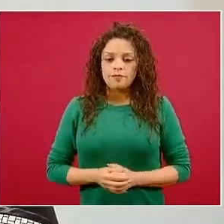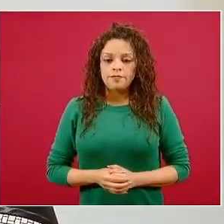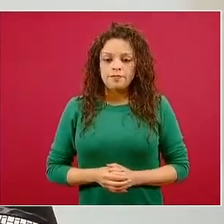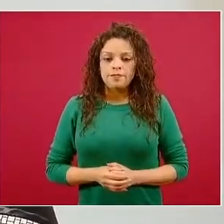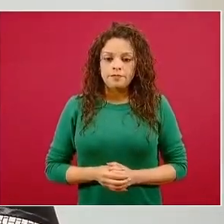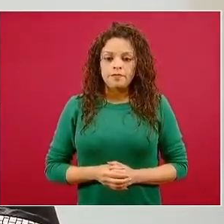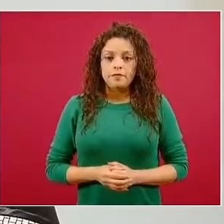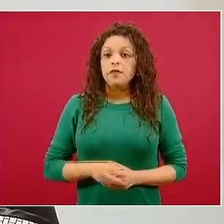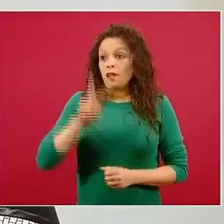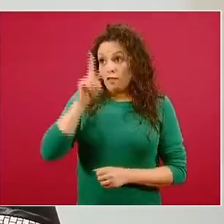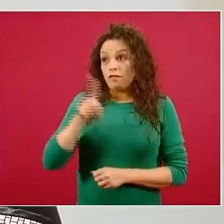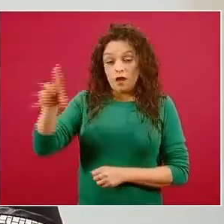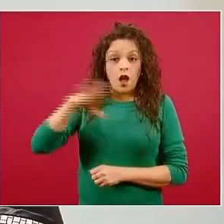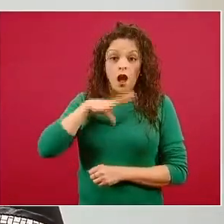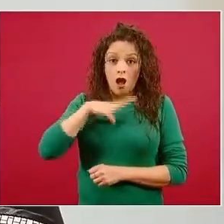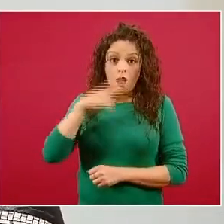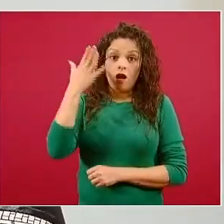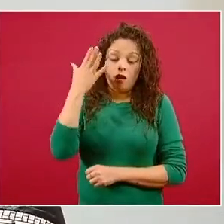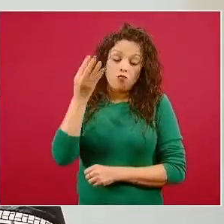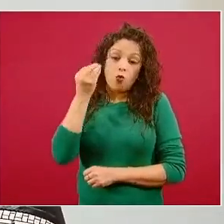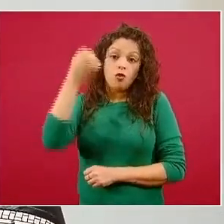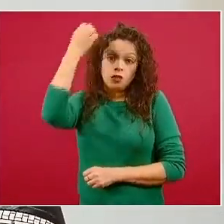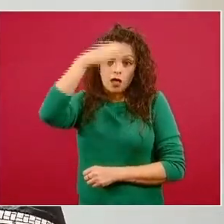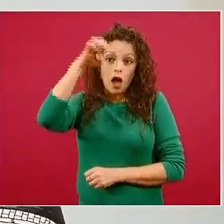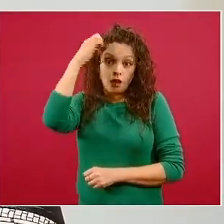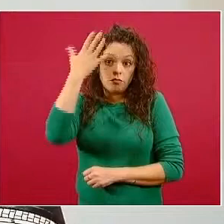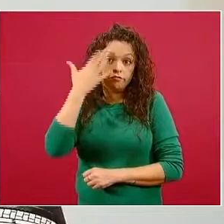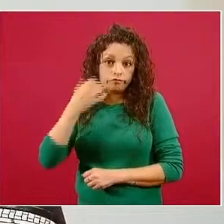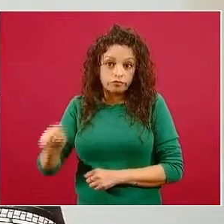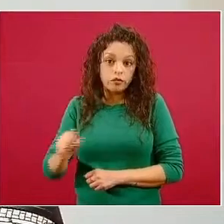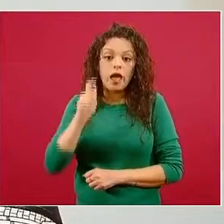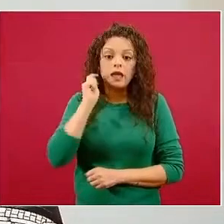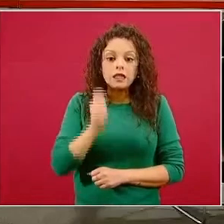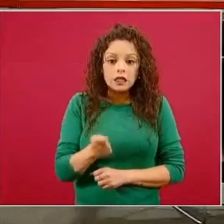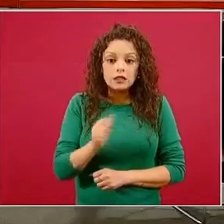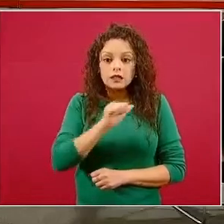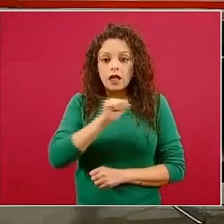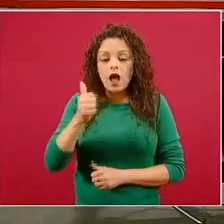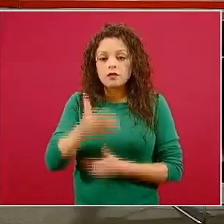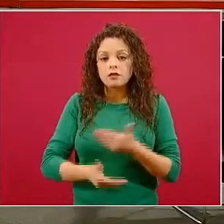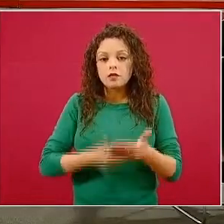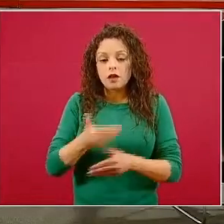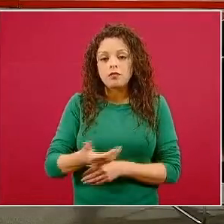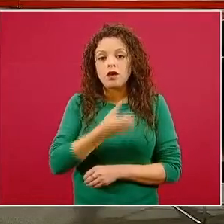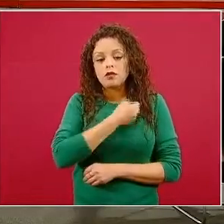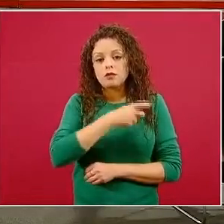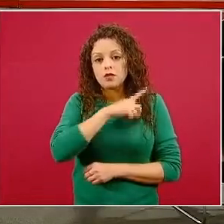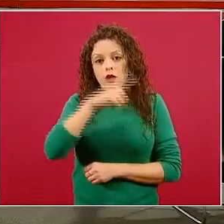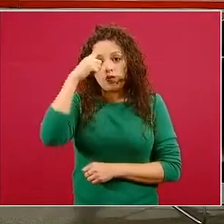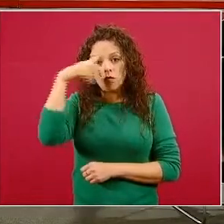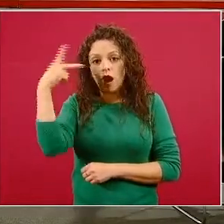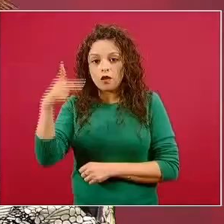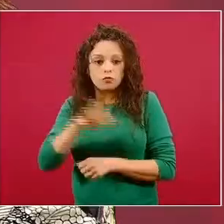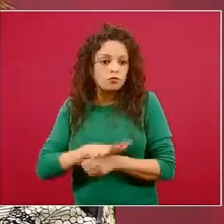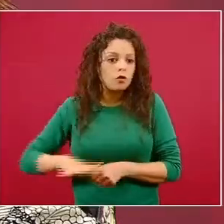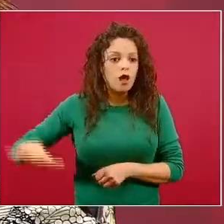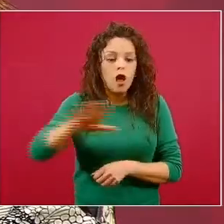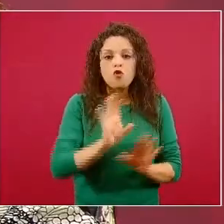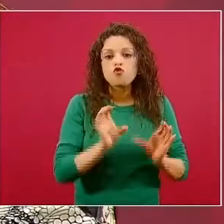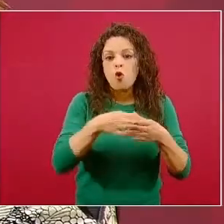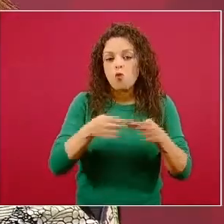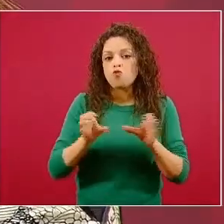una muy buena experiencia es en traer los servicios de salud a la comunidad, que sean sistemas